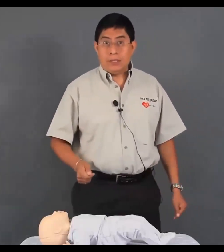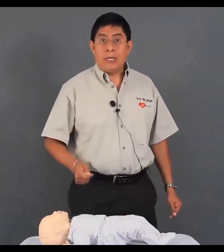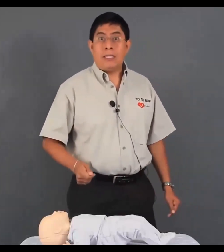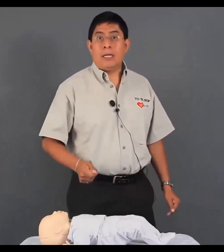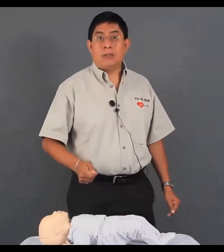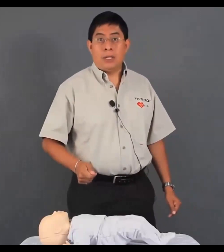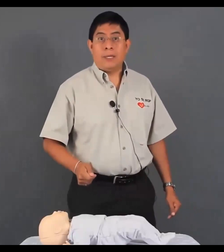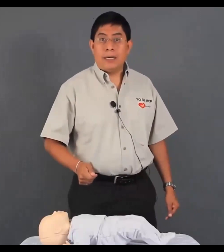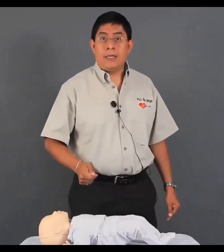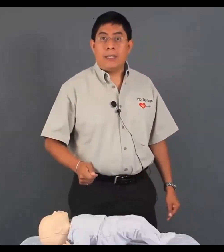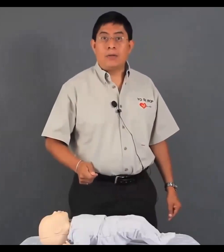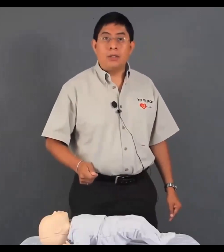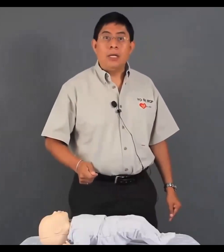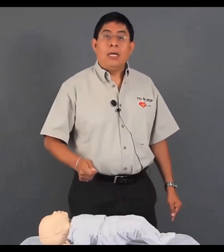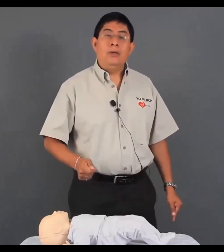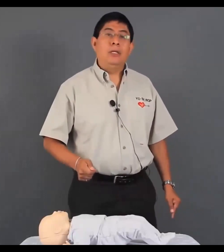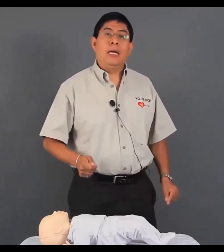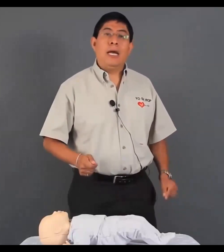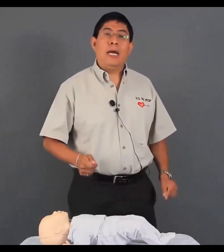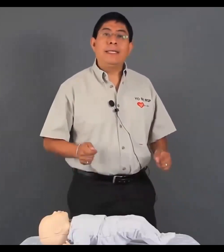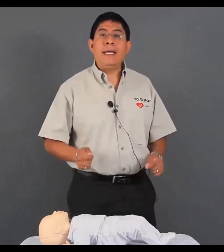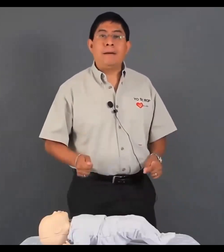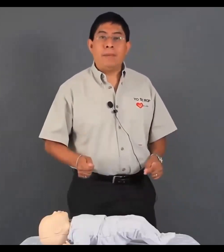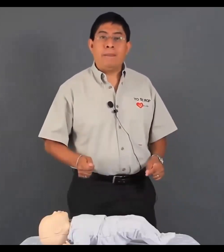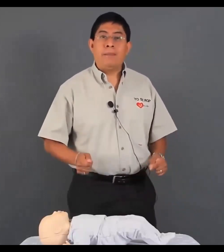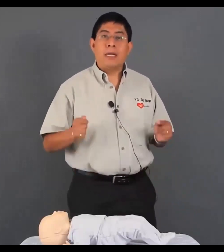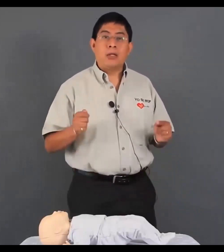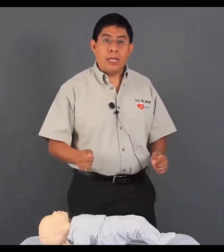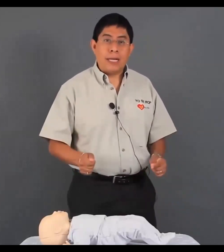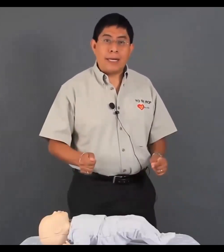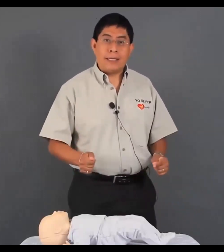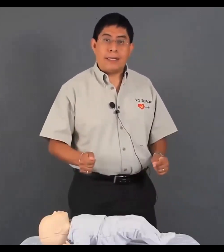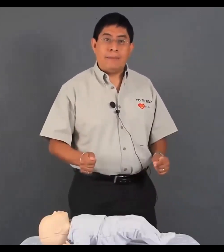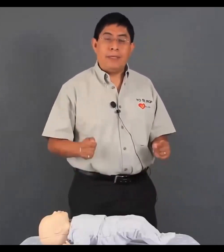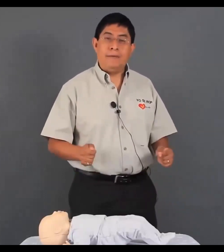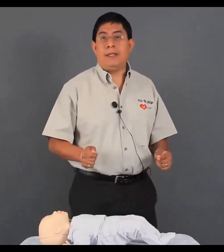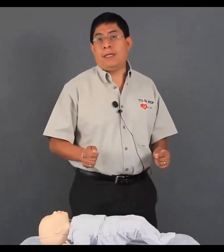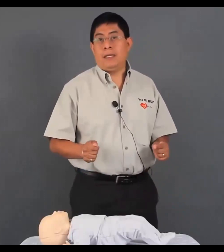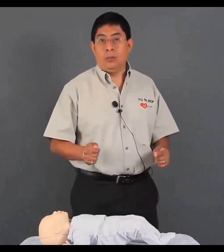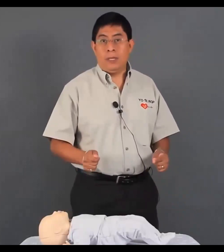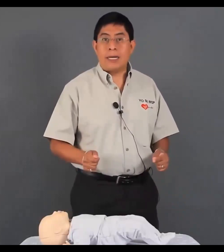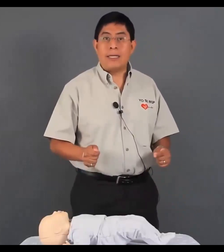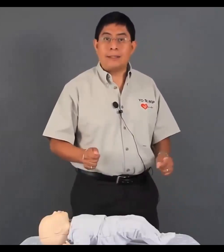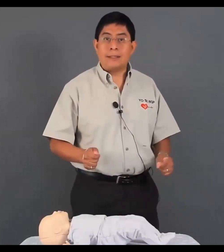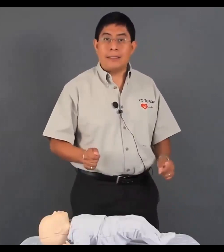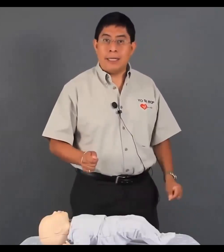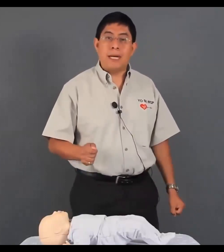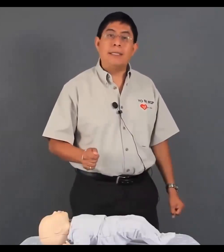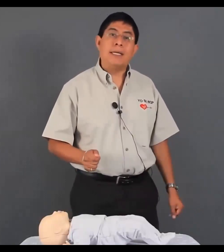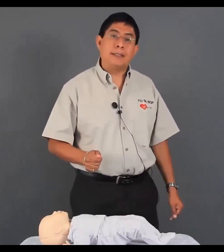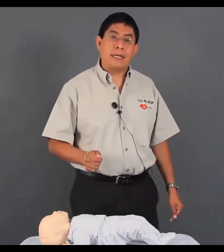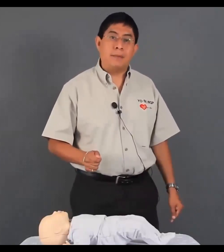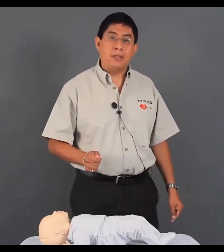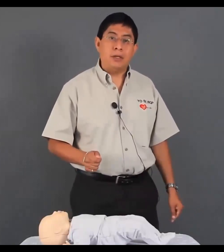estadística que nos menciona la Asociación Americana del Corazón, en donde hace hincapié que toda la gente debe de dominar